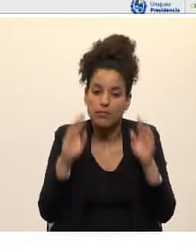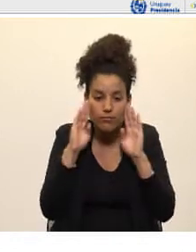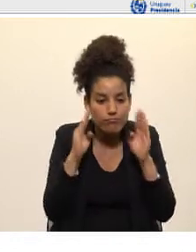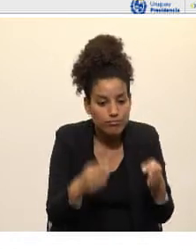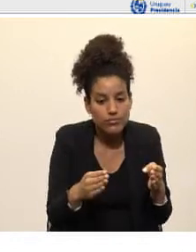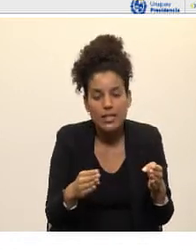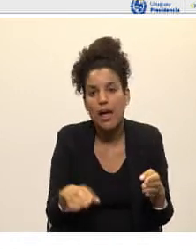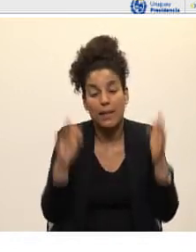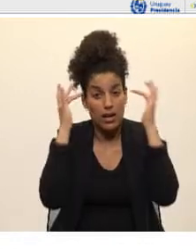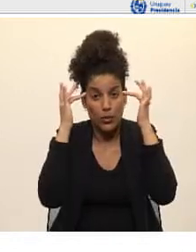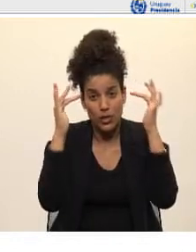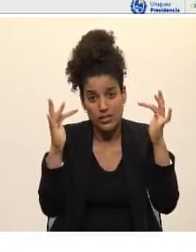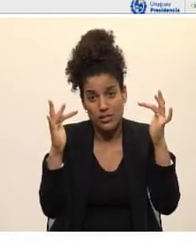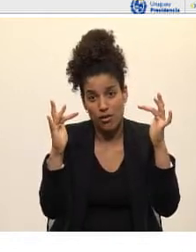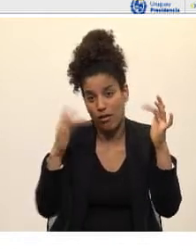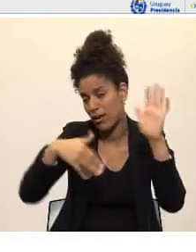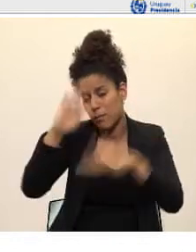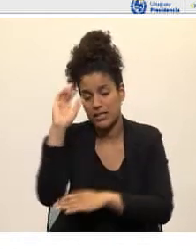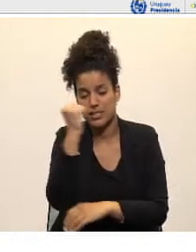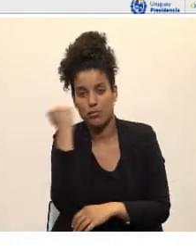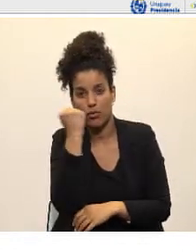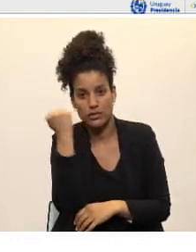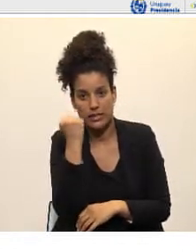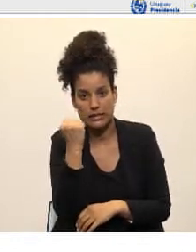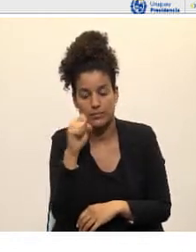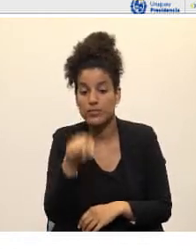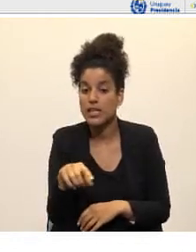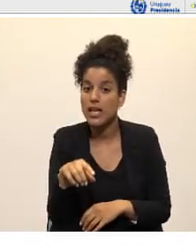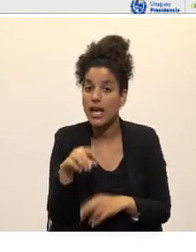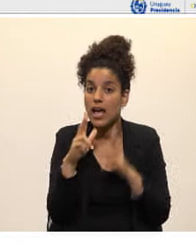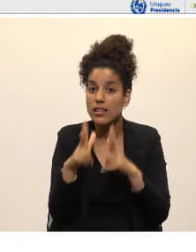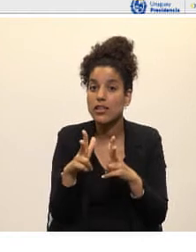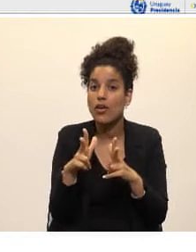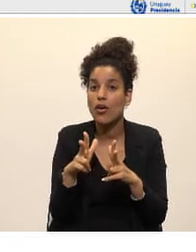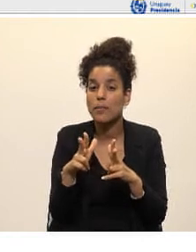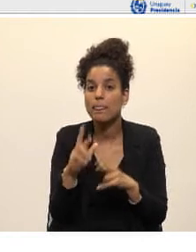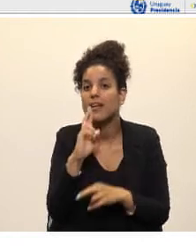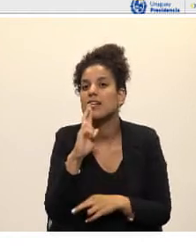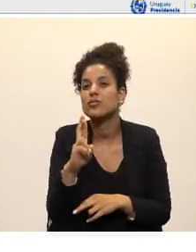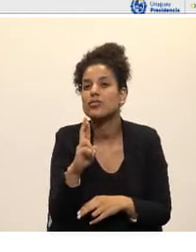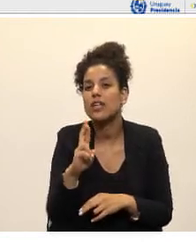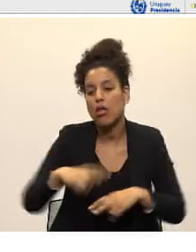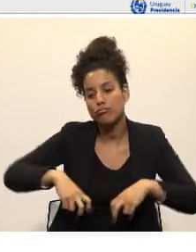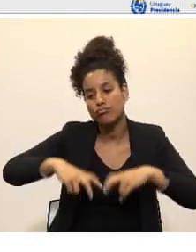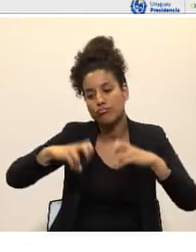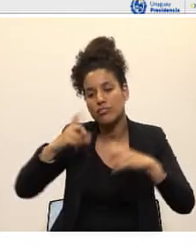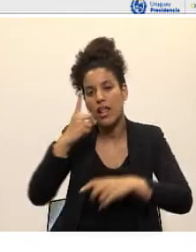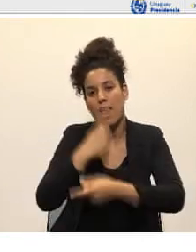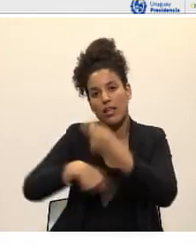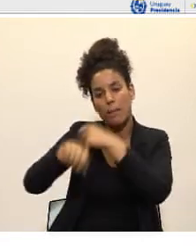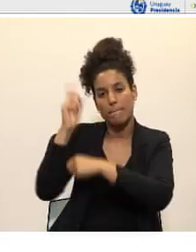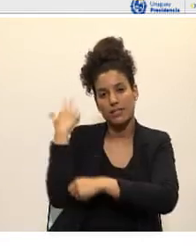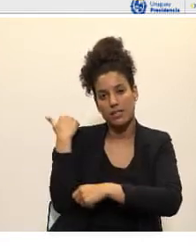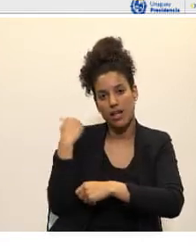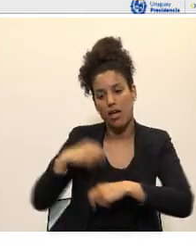educativas. Y acá planteo resultados de un estudio que realizamos el año pasado desde el BID y